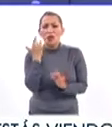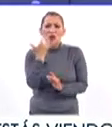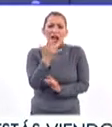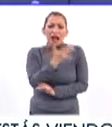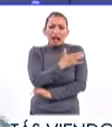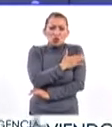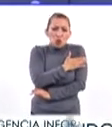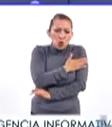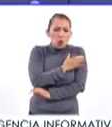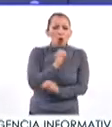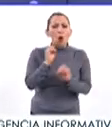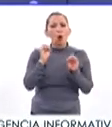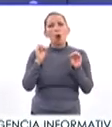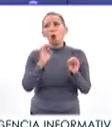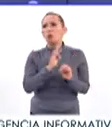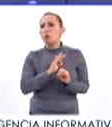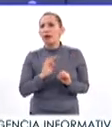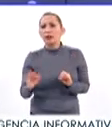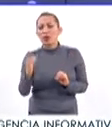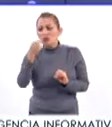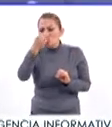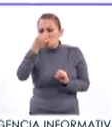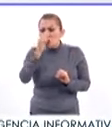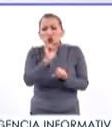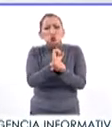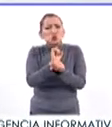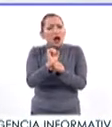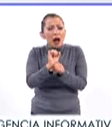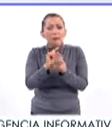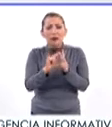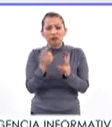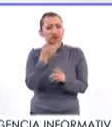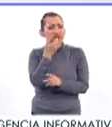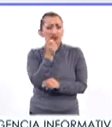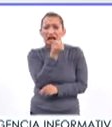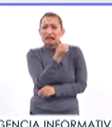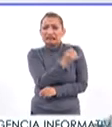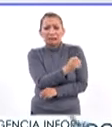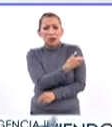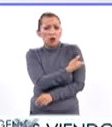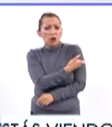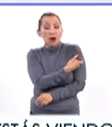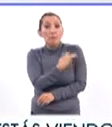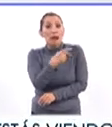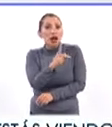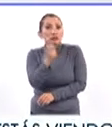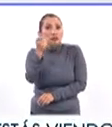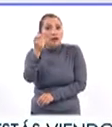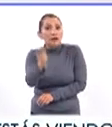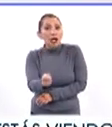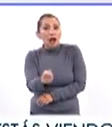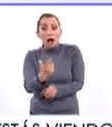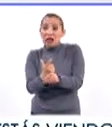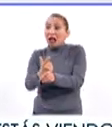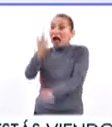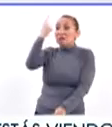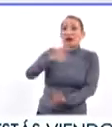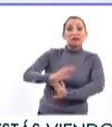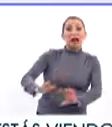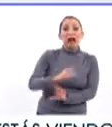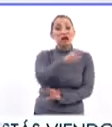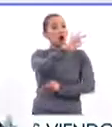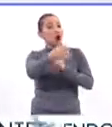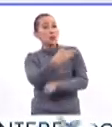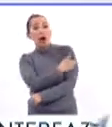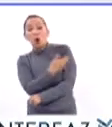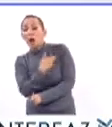en la aplicación, puede ser un cuadro gripal leve, es muy común. Pero no por eso quiera decir uno que